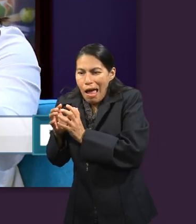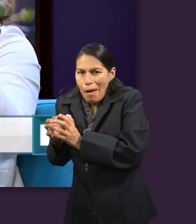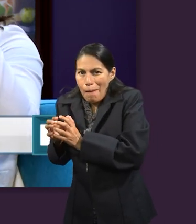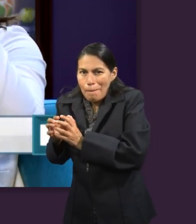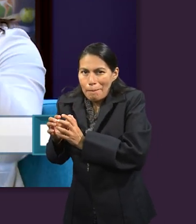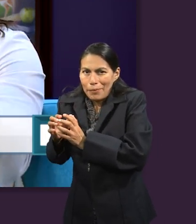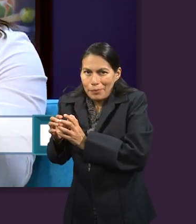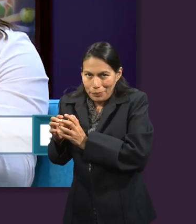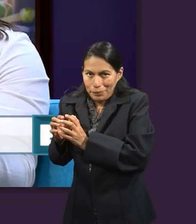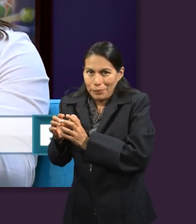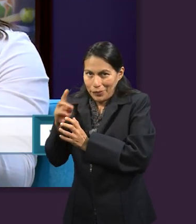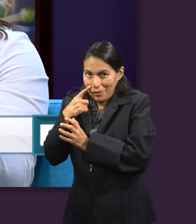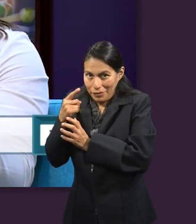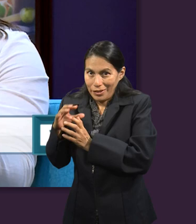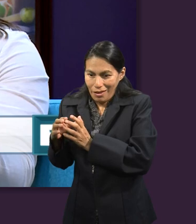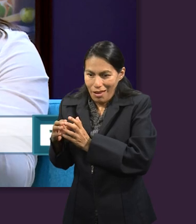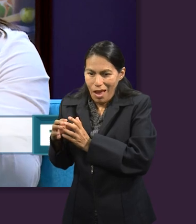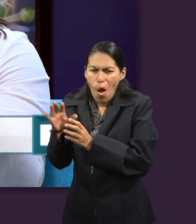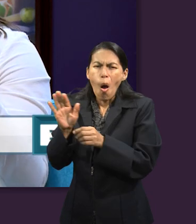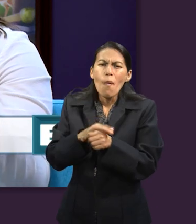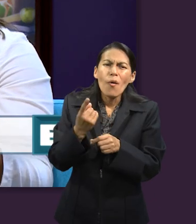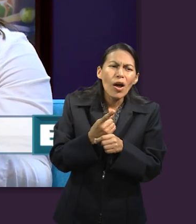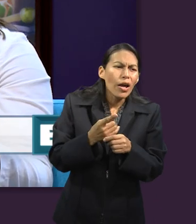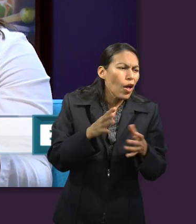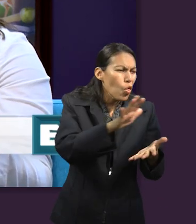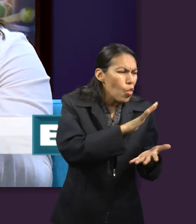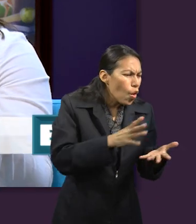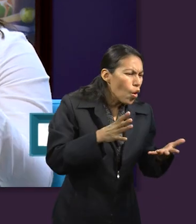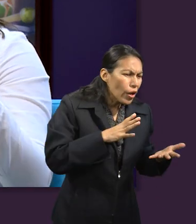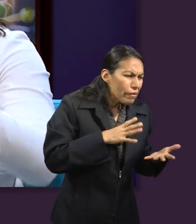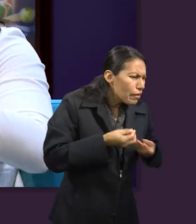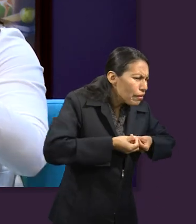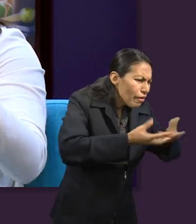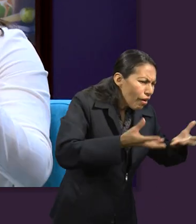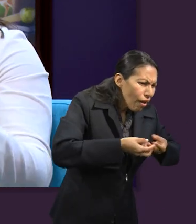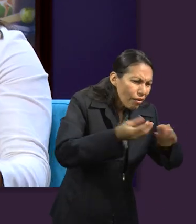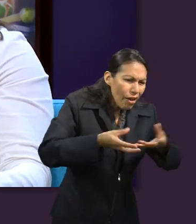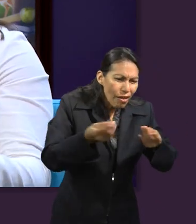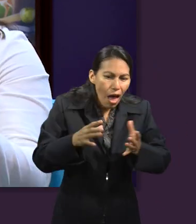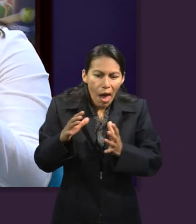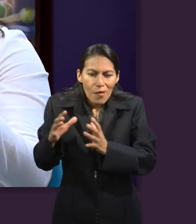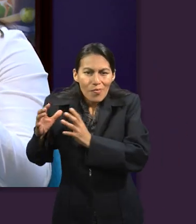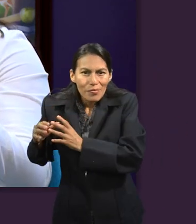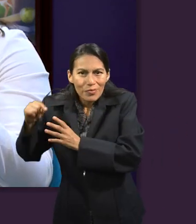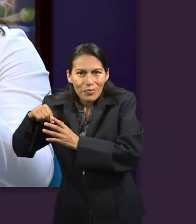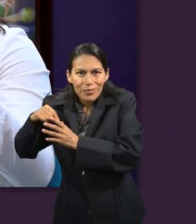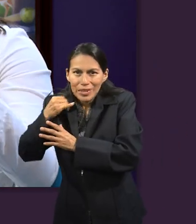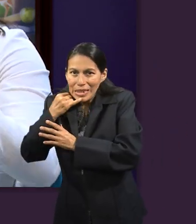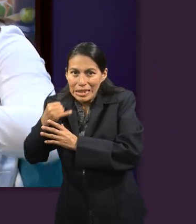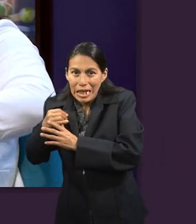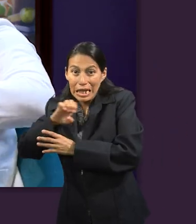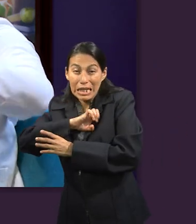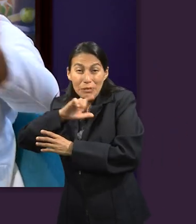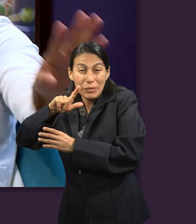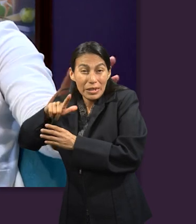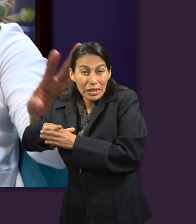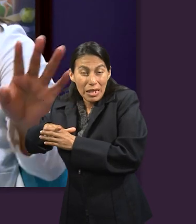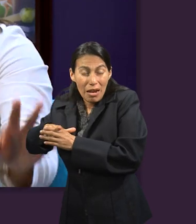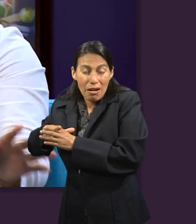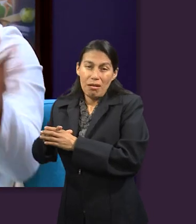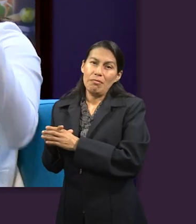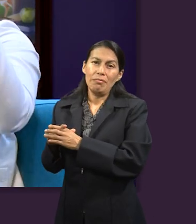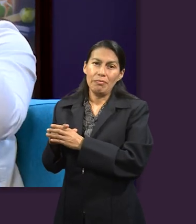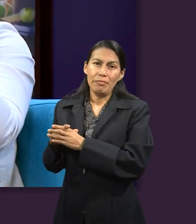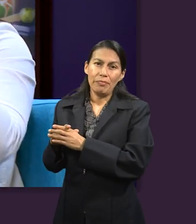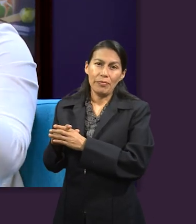cuidado especial y se nota en cuanto como reparte sus bienes como como aparta al resto de